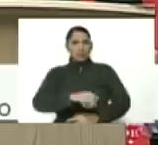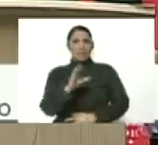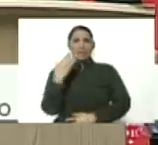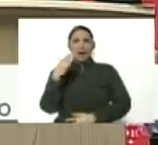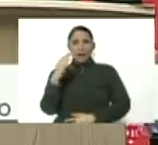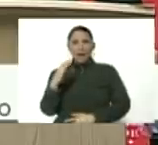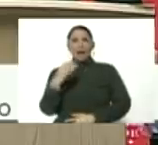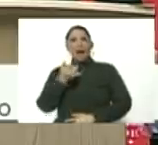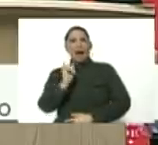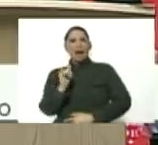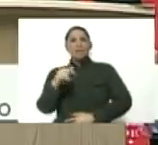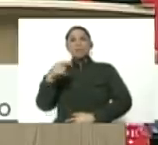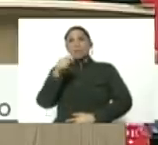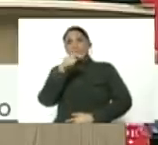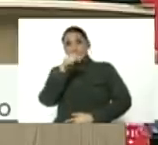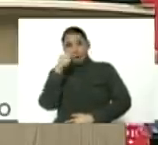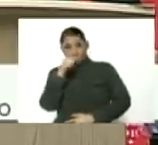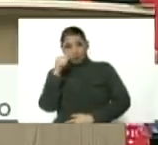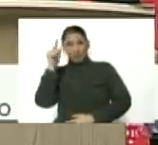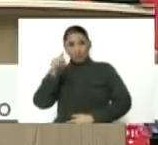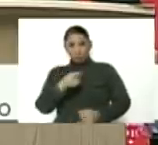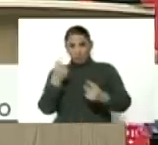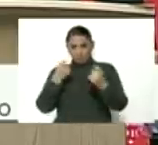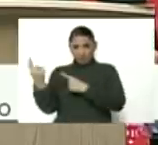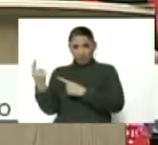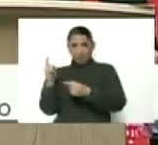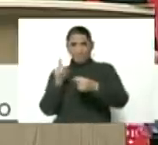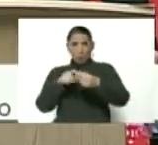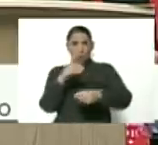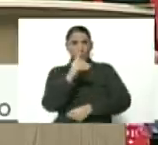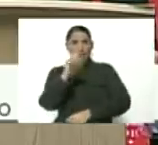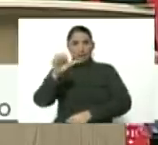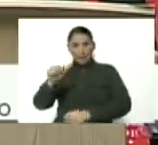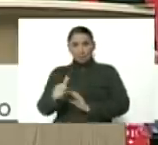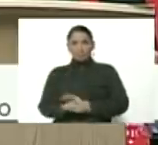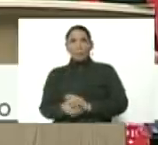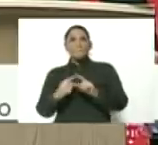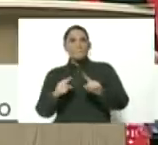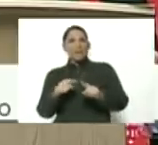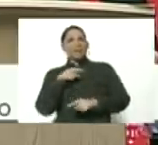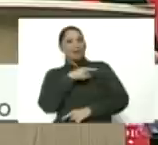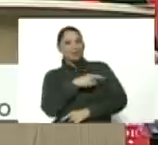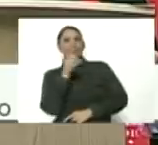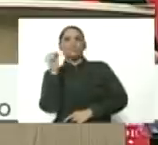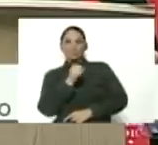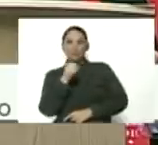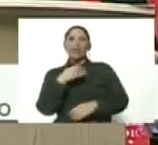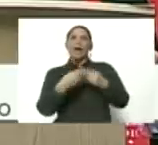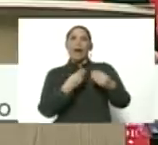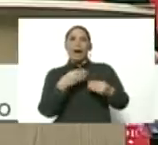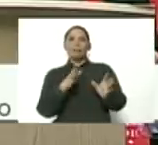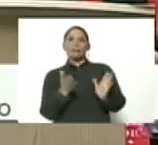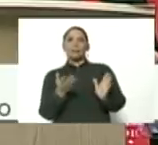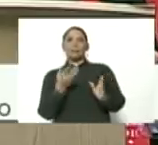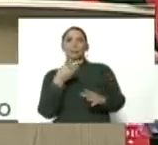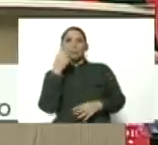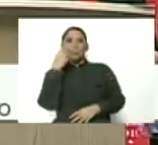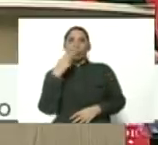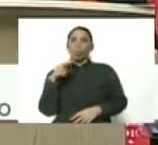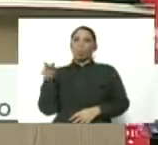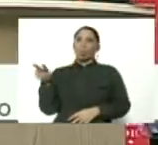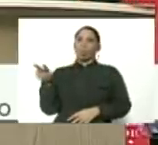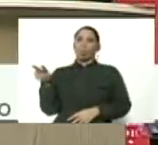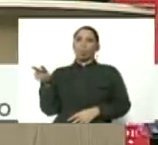es un narcotraficante agente de la DEA, pero allí sí se hacen la vista gorda y miran